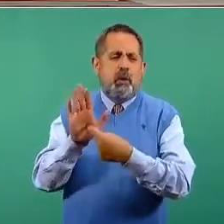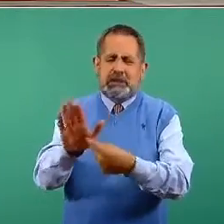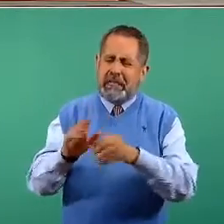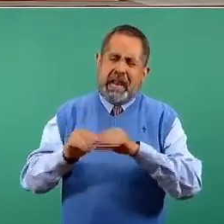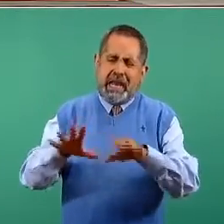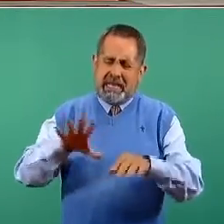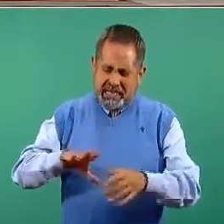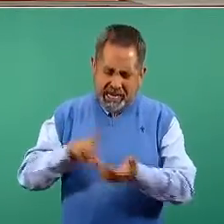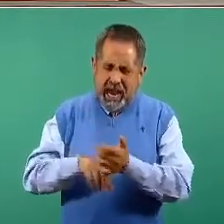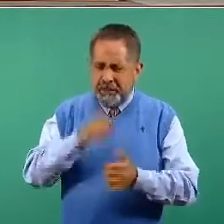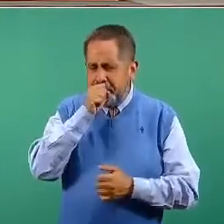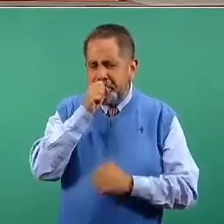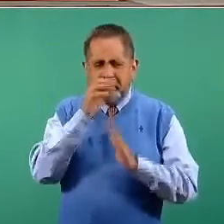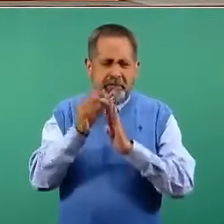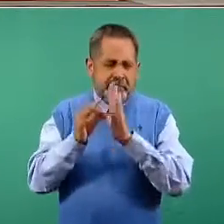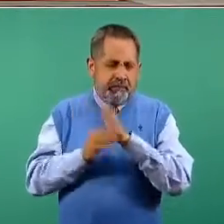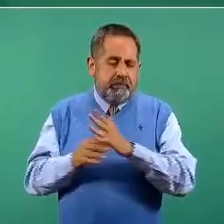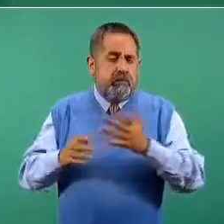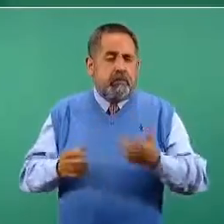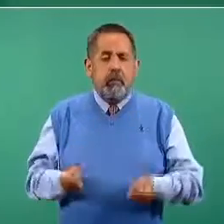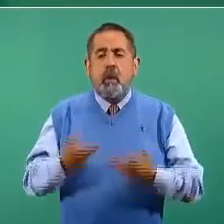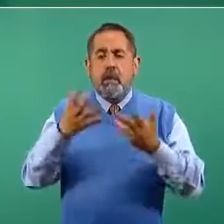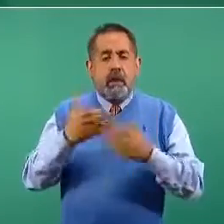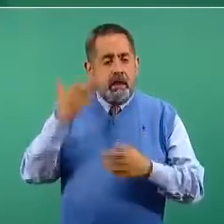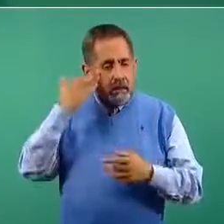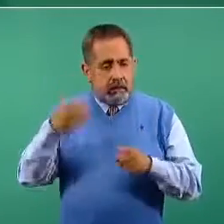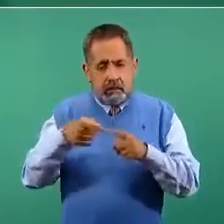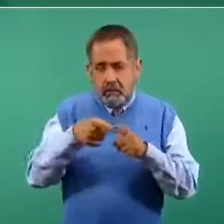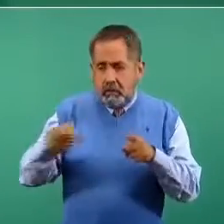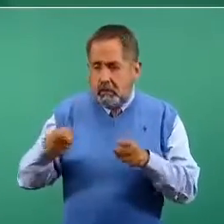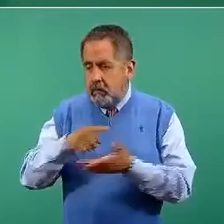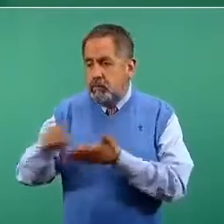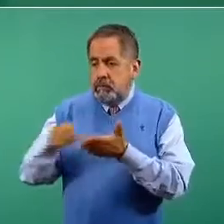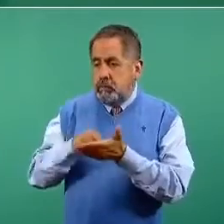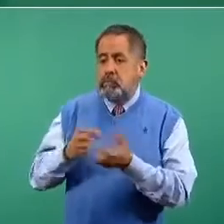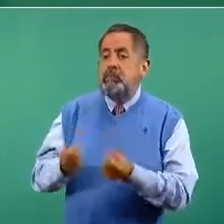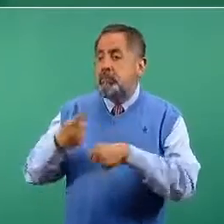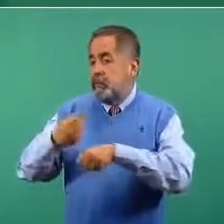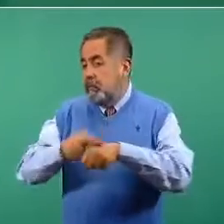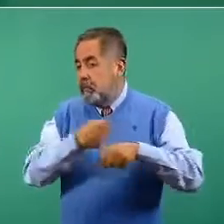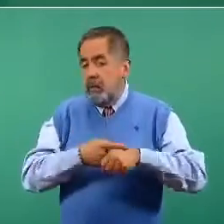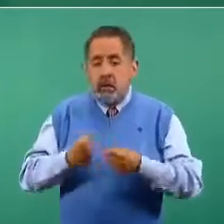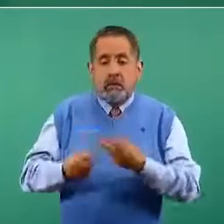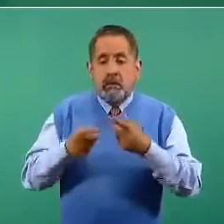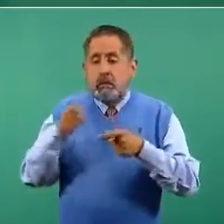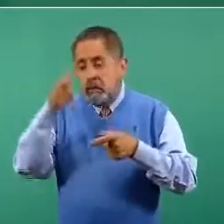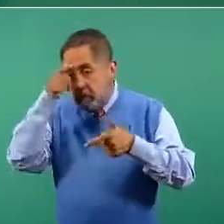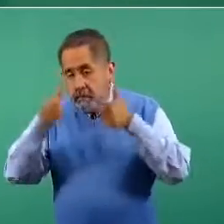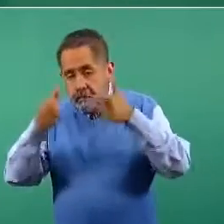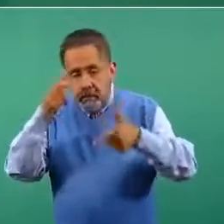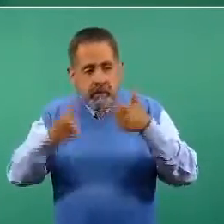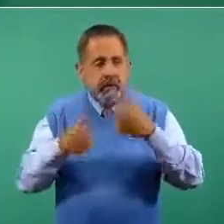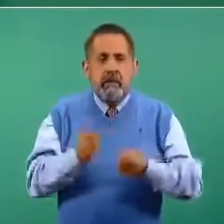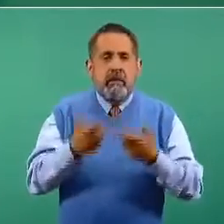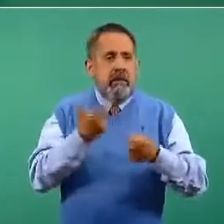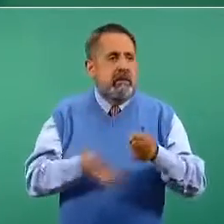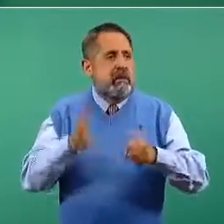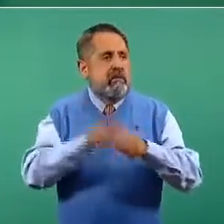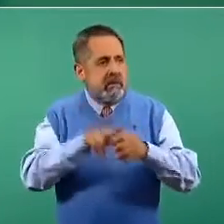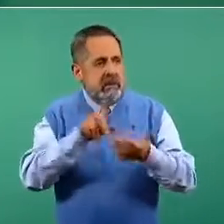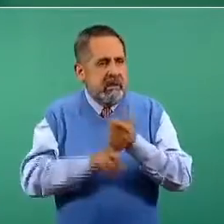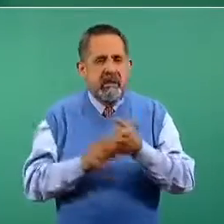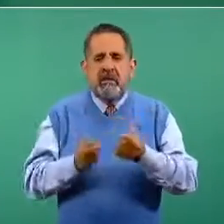precisamente de estos indicadores, la tendencia en el tiempo y en el espacio de los casos, la ocupación hospitalaria, el